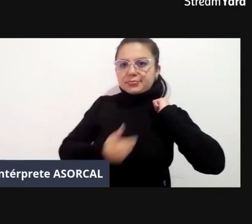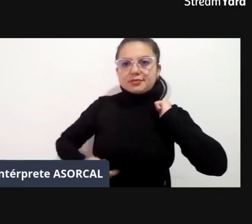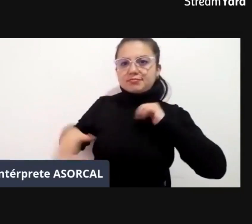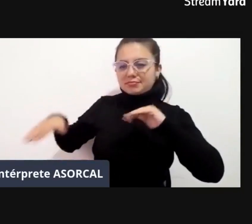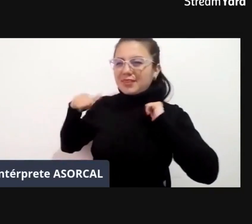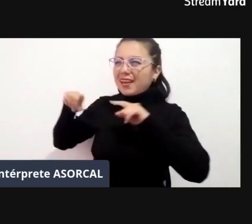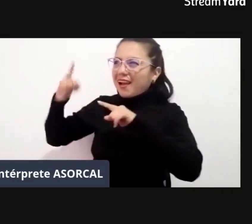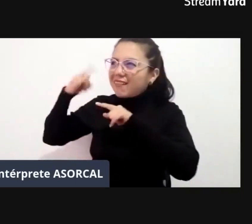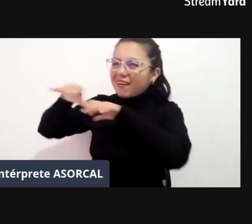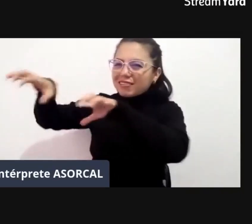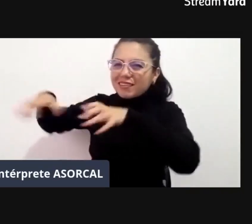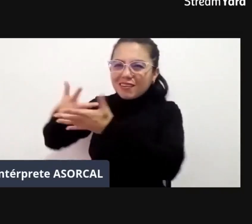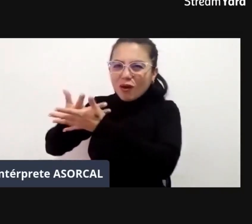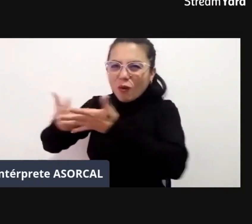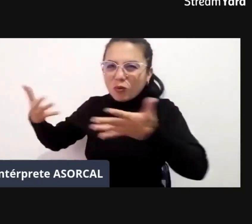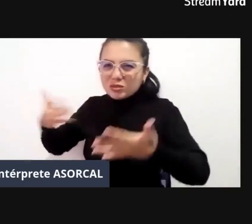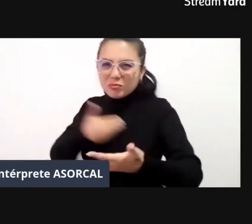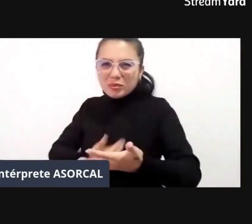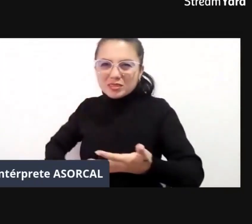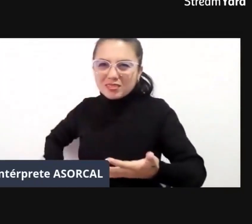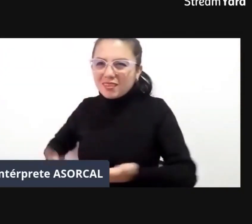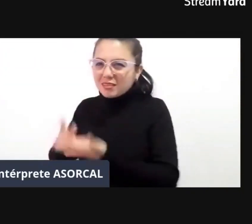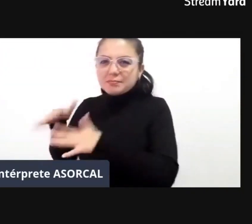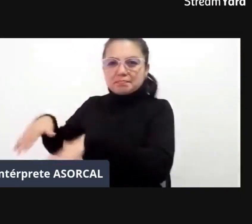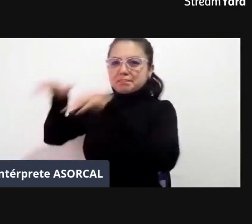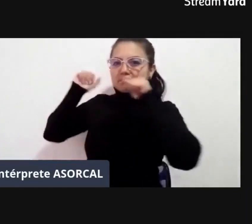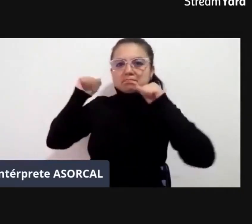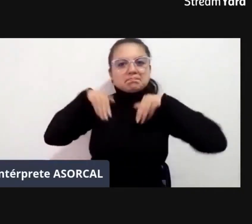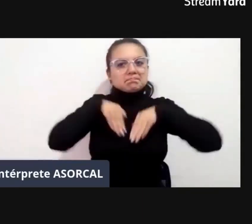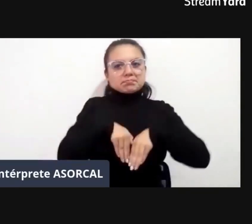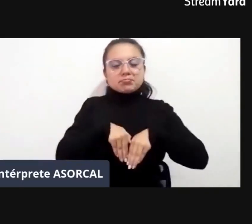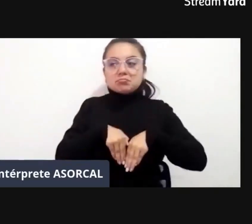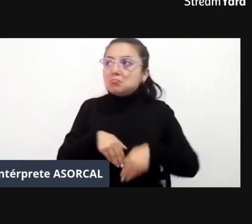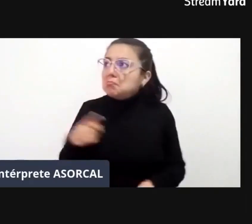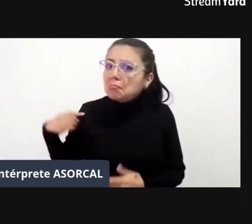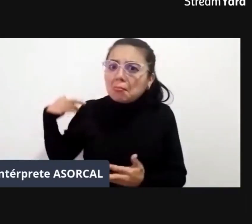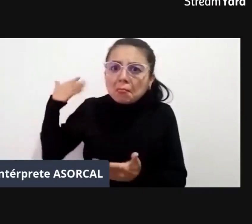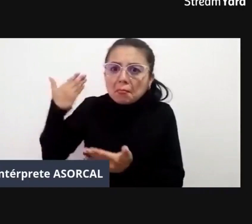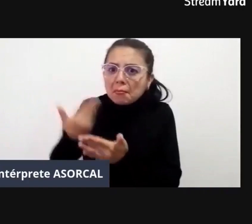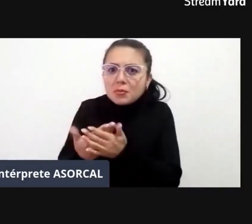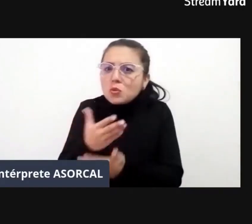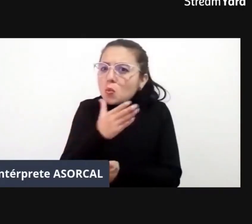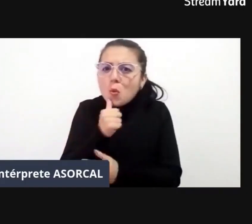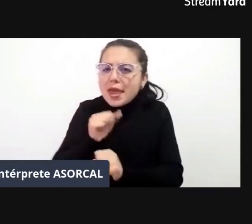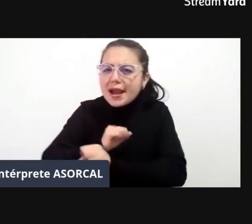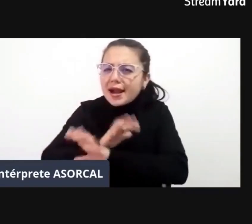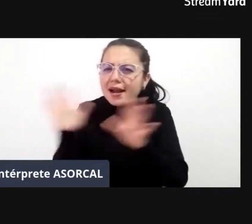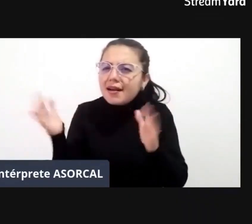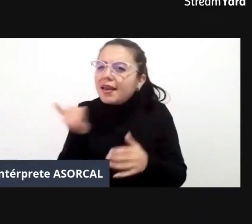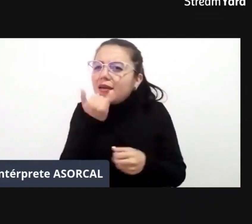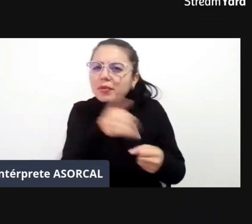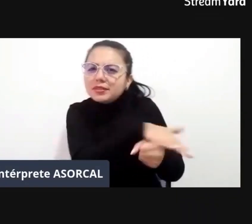estuvo ausente en las representaciones oficiales, gubernamentales, durante todos esos años.